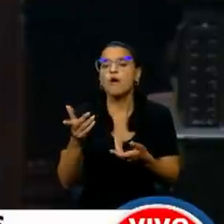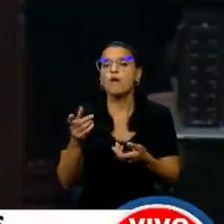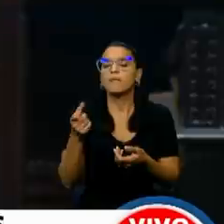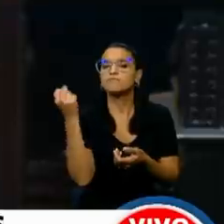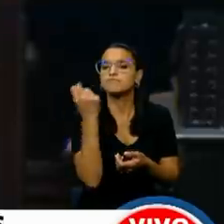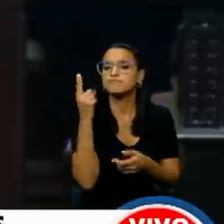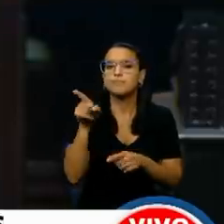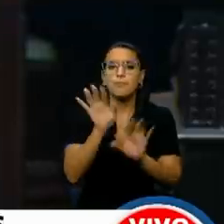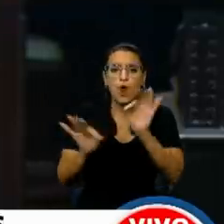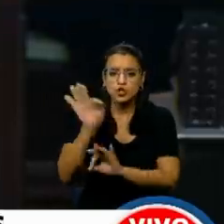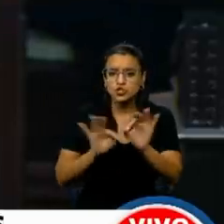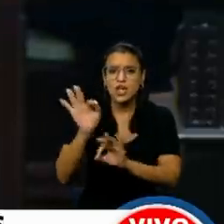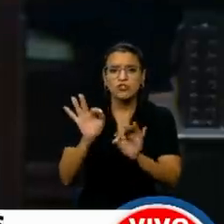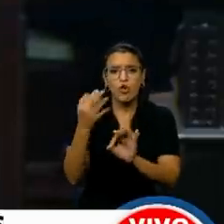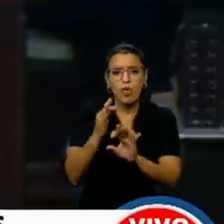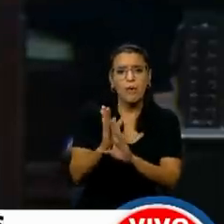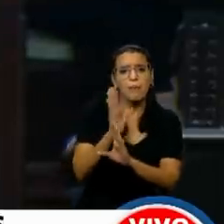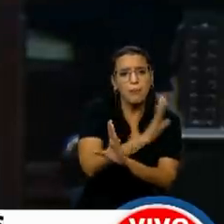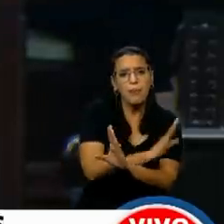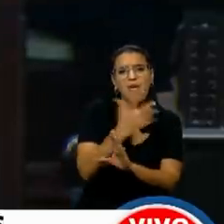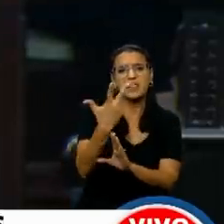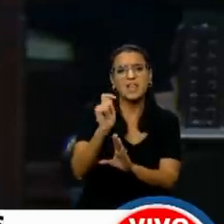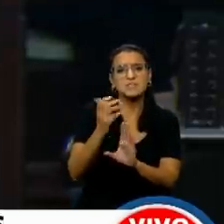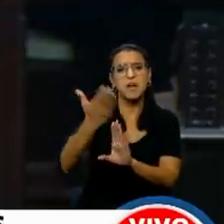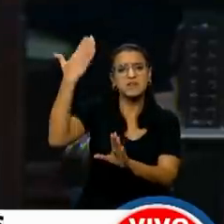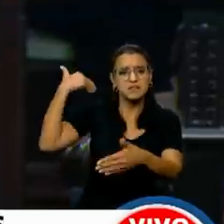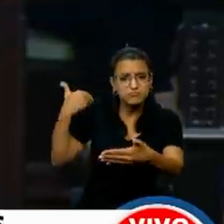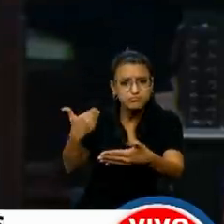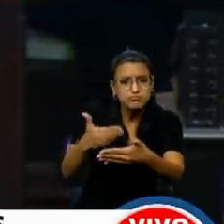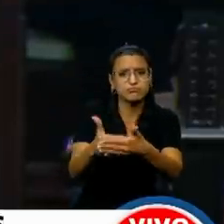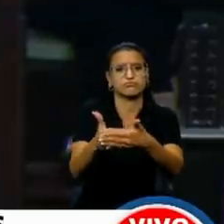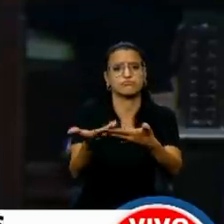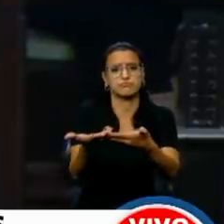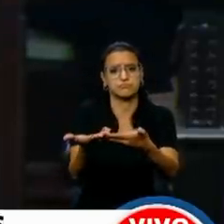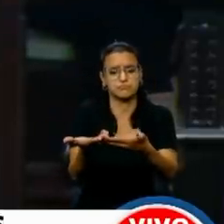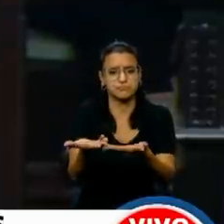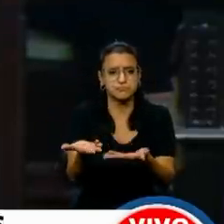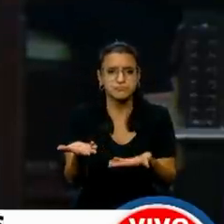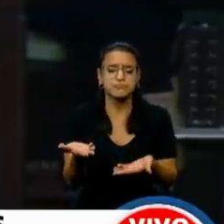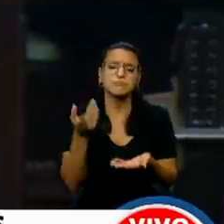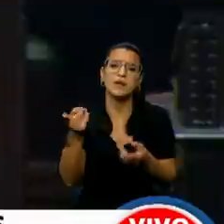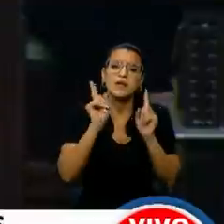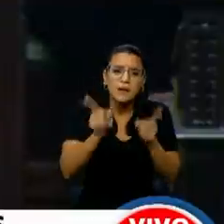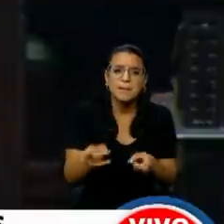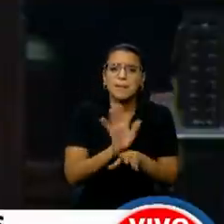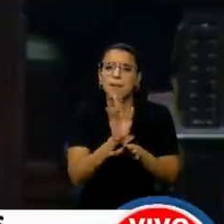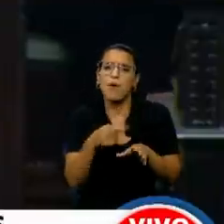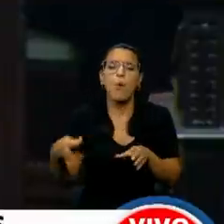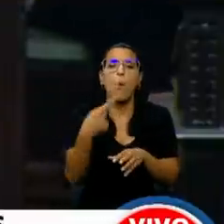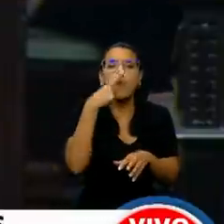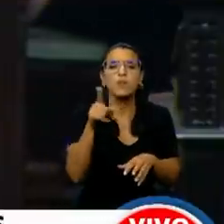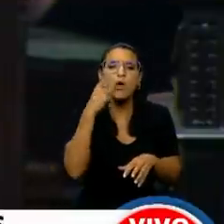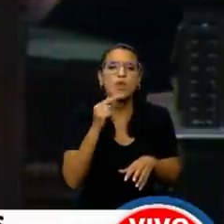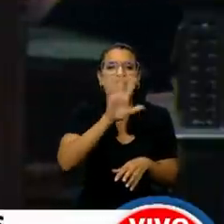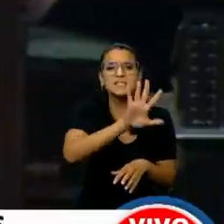una de un proyecto que deberíamos haber tratado hace tres meses inclusive metiendo por la ventana el último día